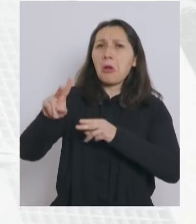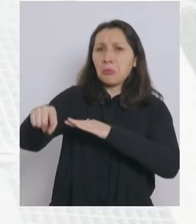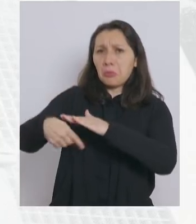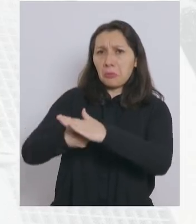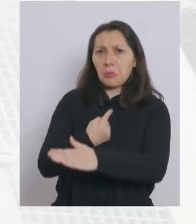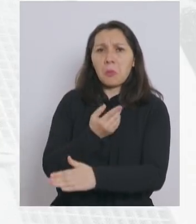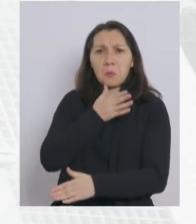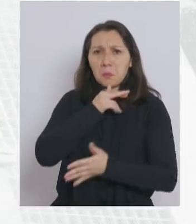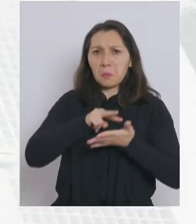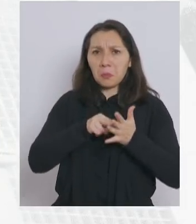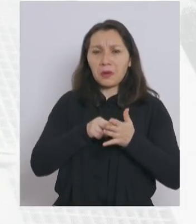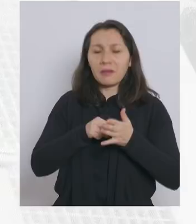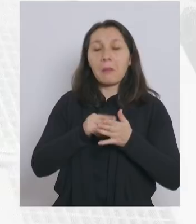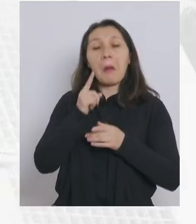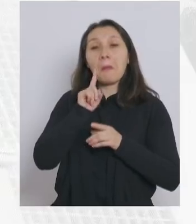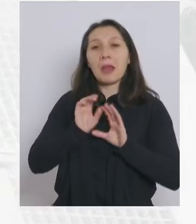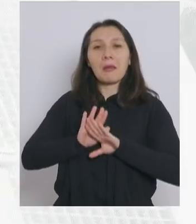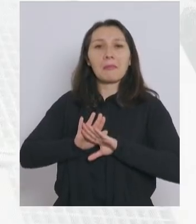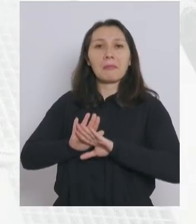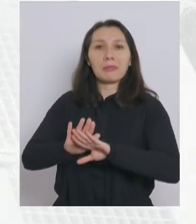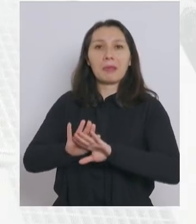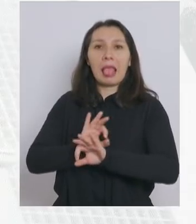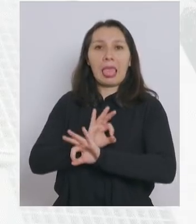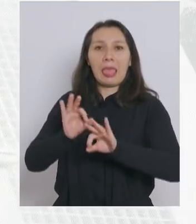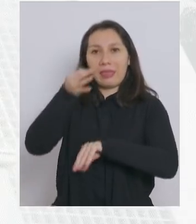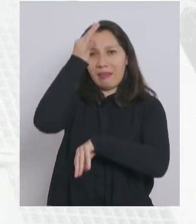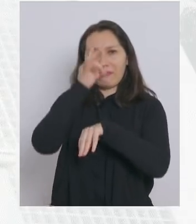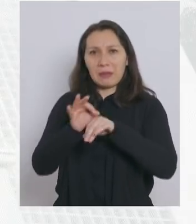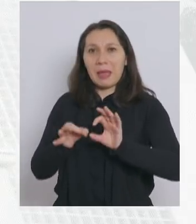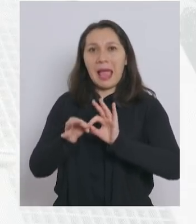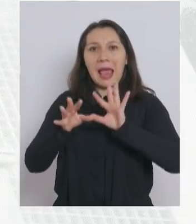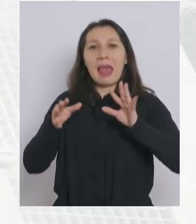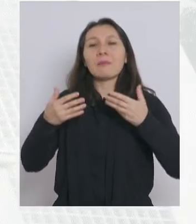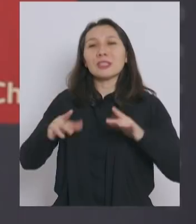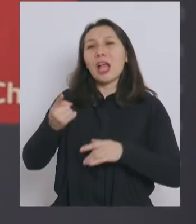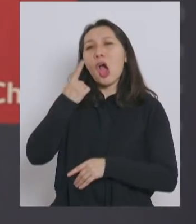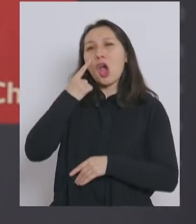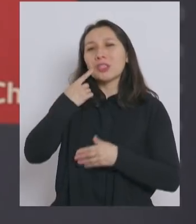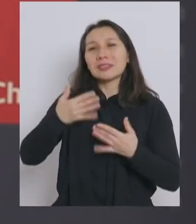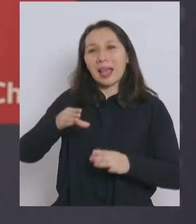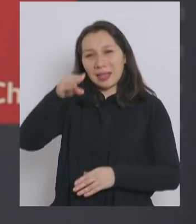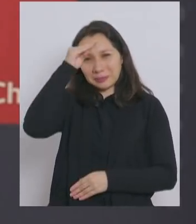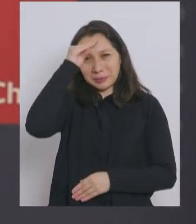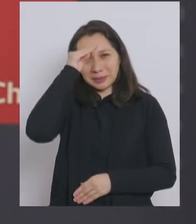célula o como evitar que se produzca una enfermedad severa por COVID-19.